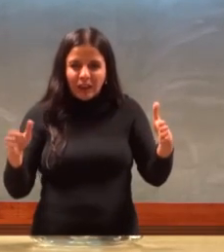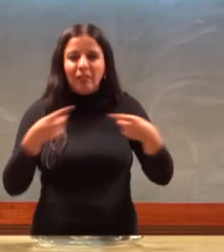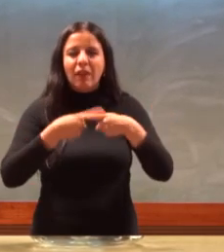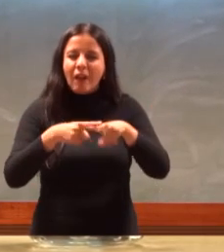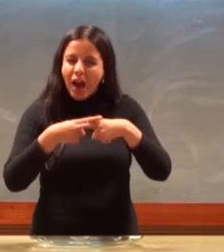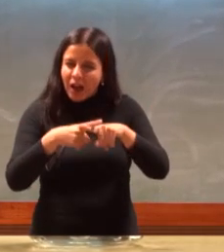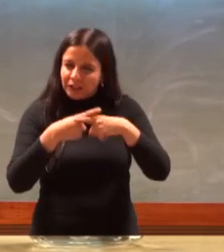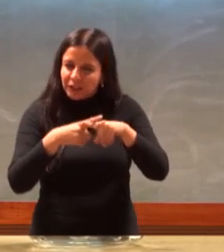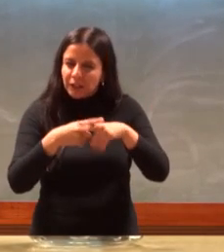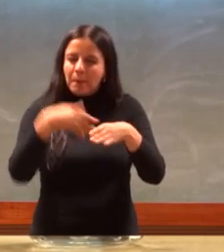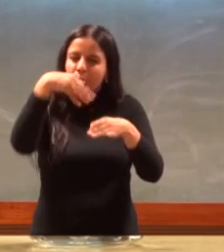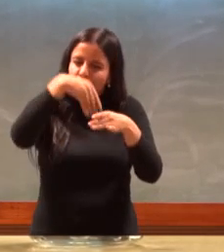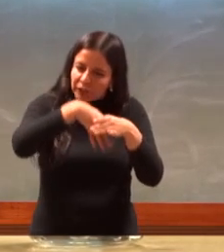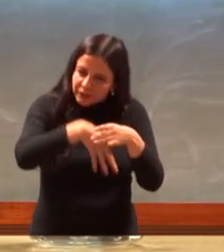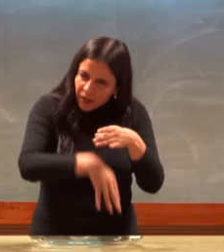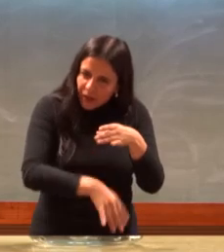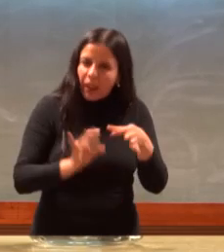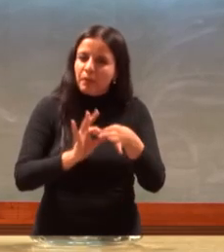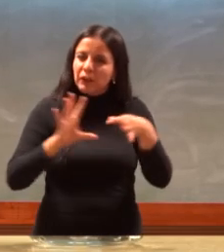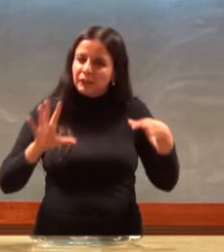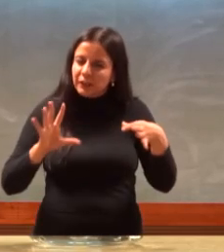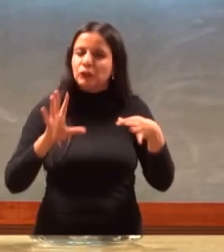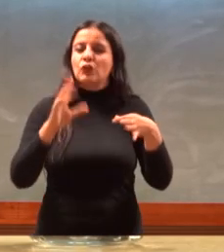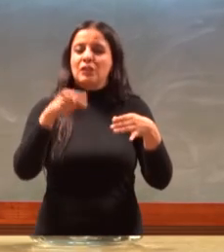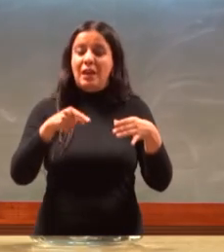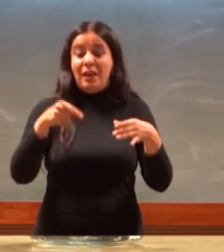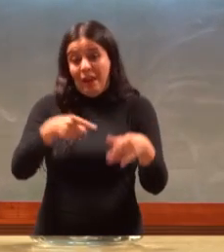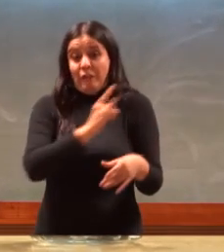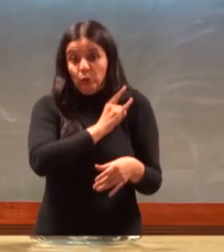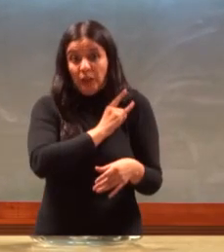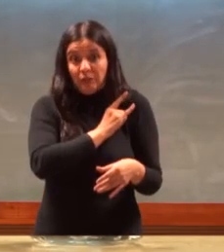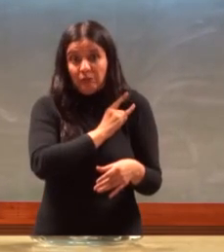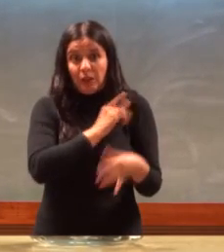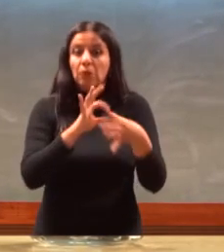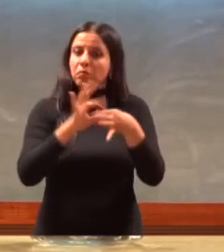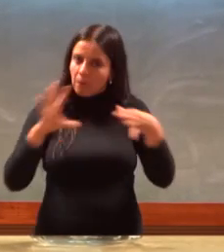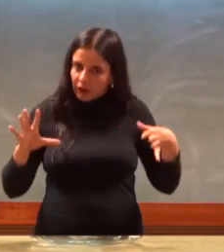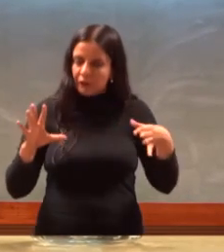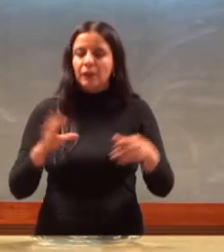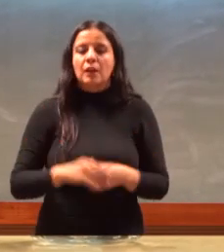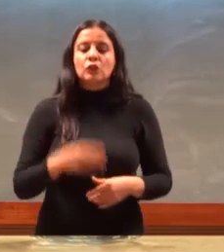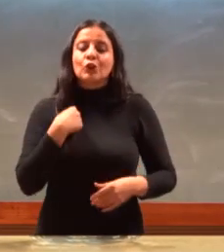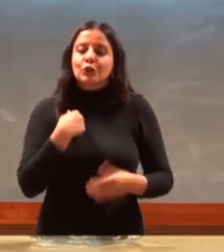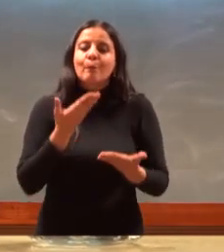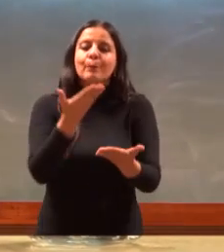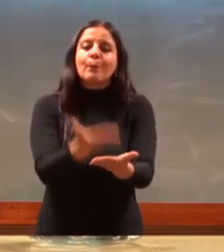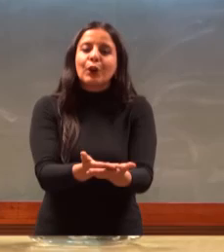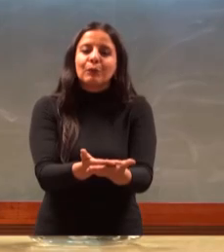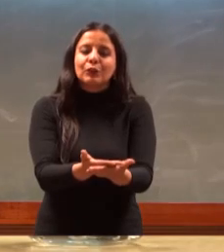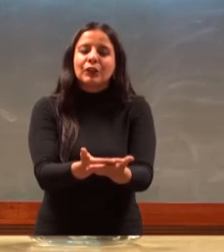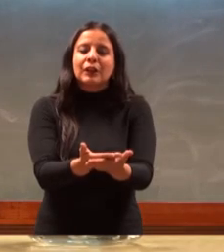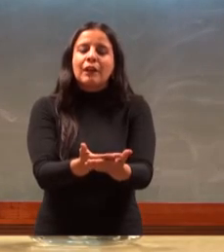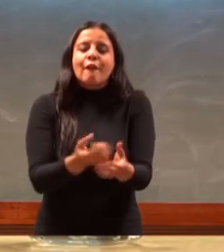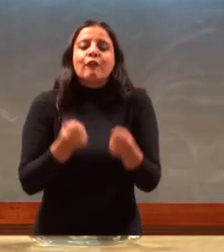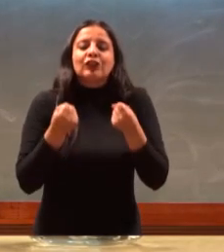democratización de la facultad y en ese sentido estamos proponiendo instancias de participación digamos